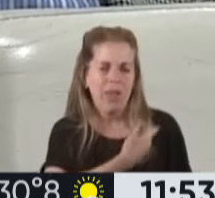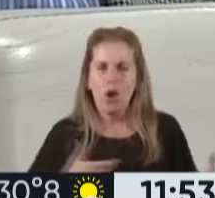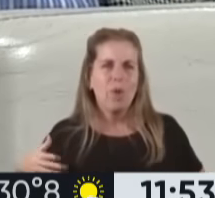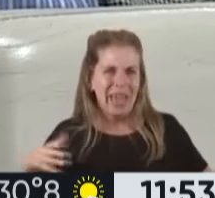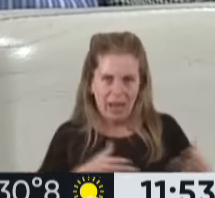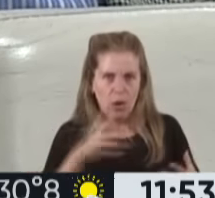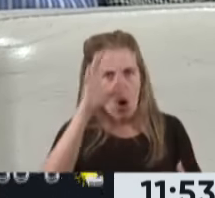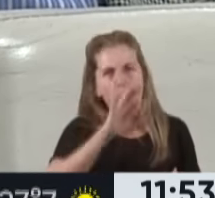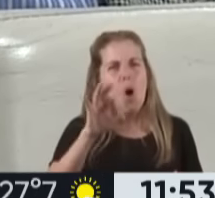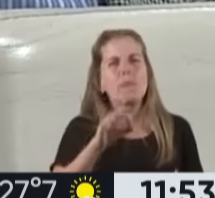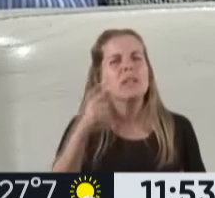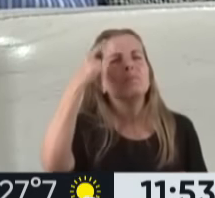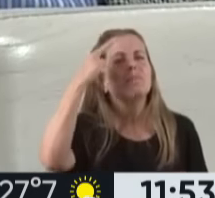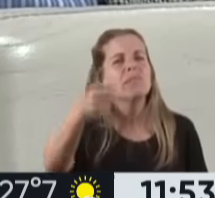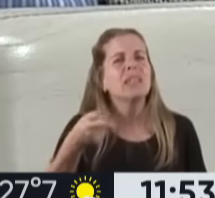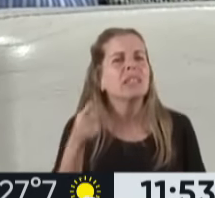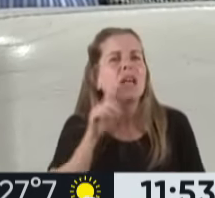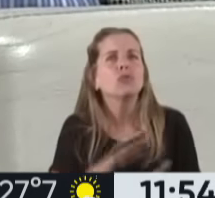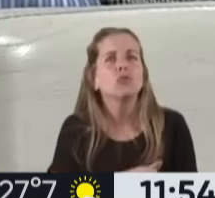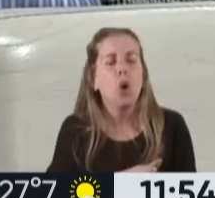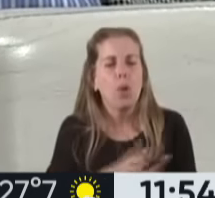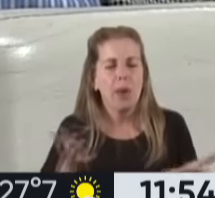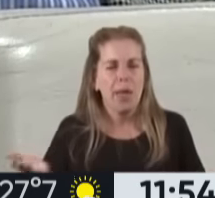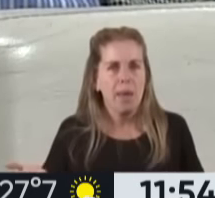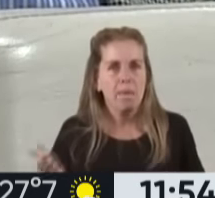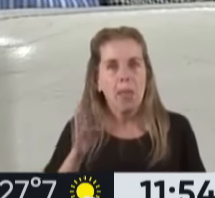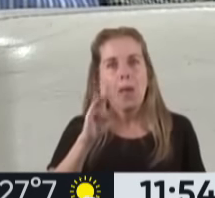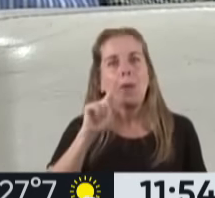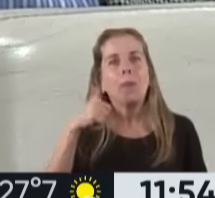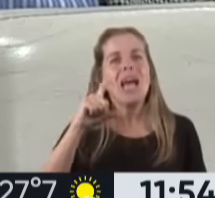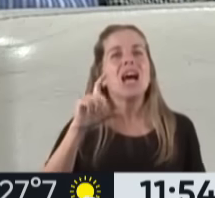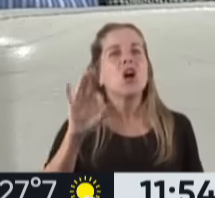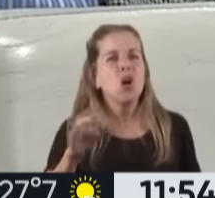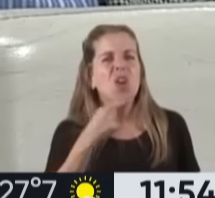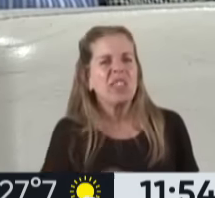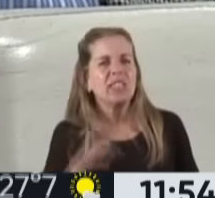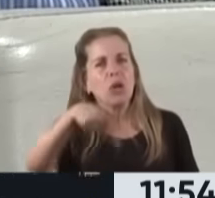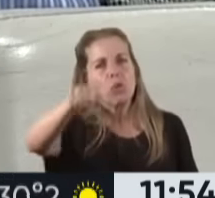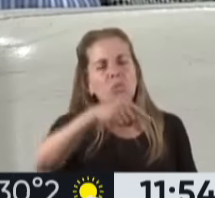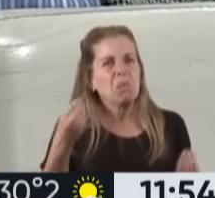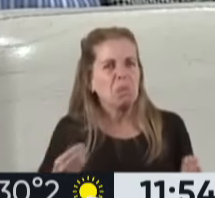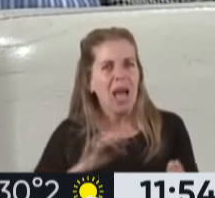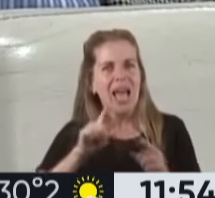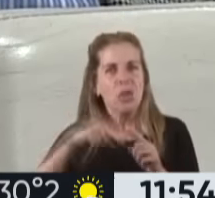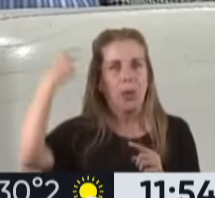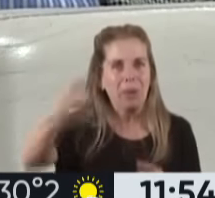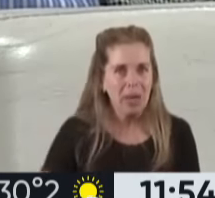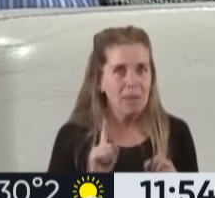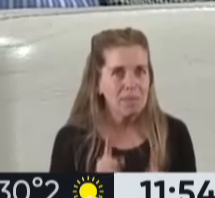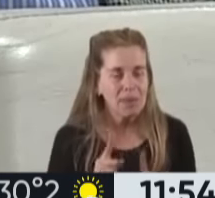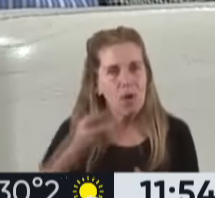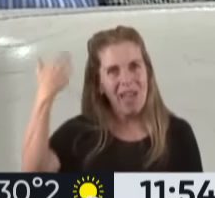vos, qué posición tiene con respecto a lo que afirma Carlos Bianco, que quieren hacer en el 2026, algo que había impuesto María Eugenia Vidal